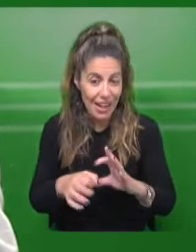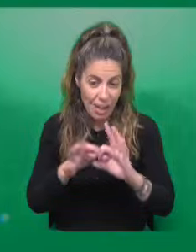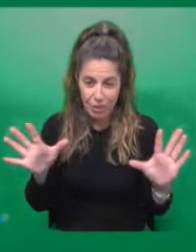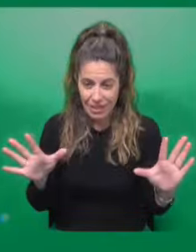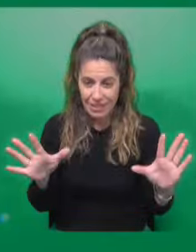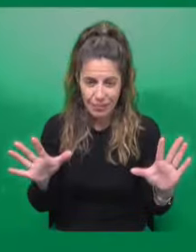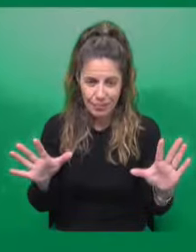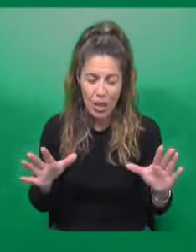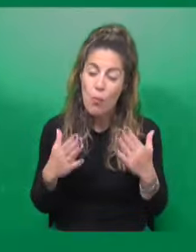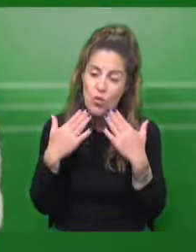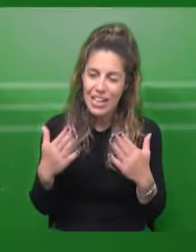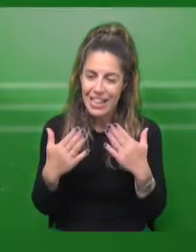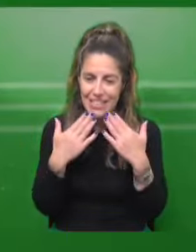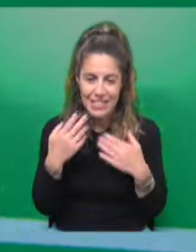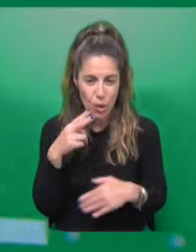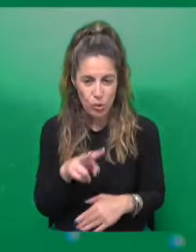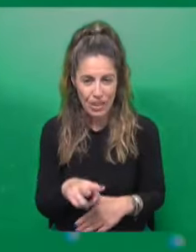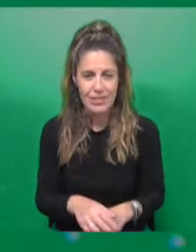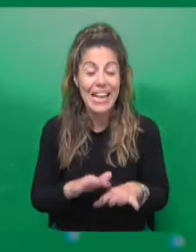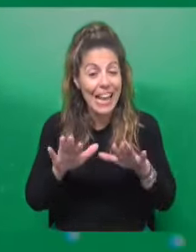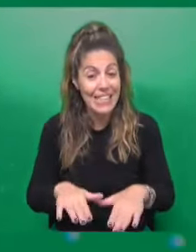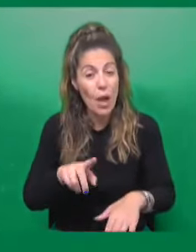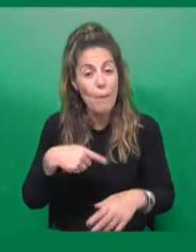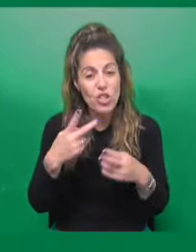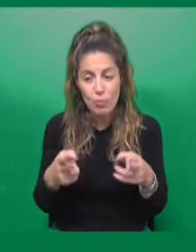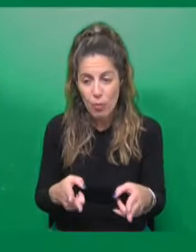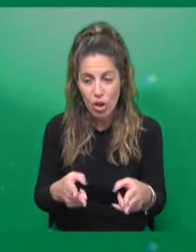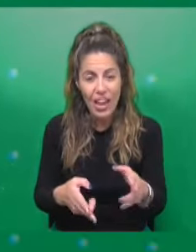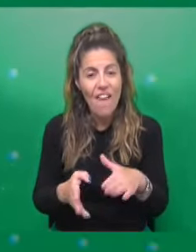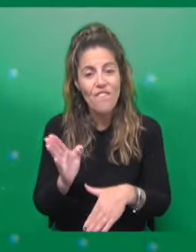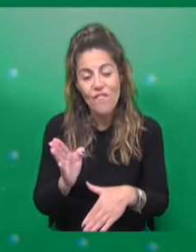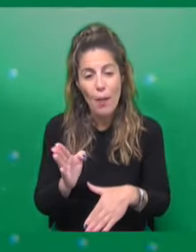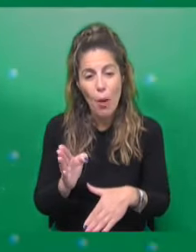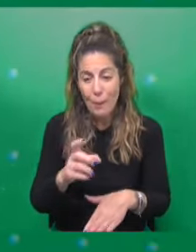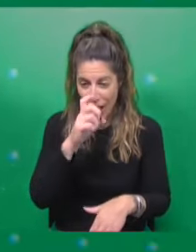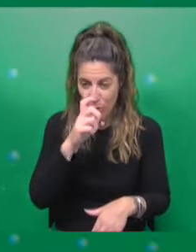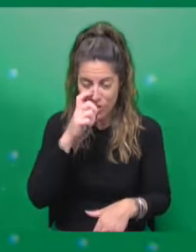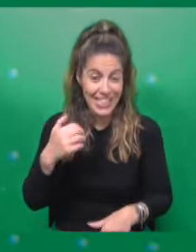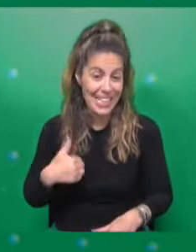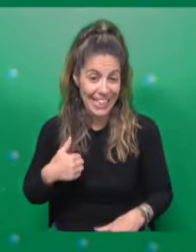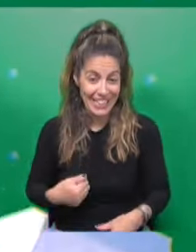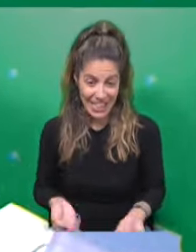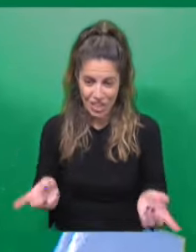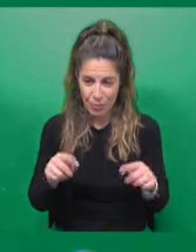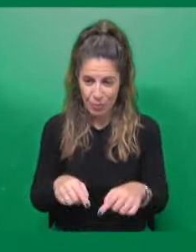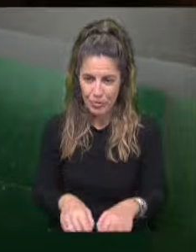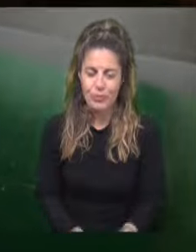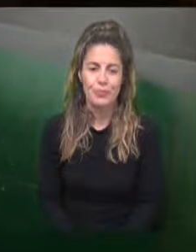Álvaro padro Muchísimas gracias bien quédense que en el próximo bloque nos vamos para la provincia de Buenos Aires ya venimos